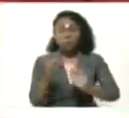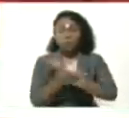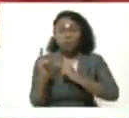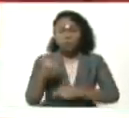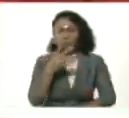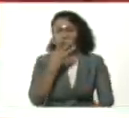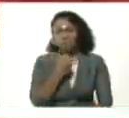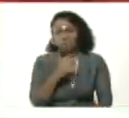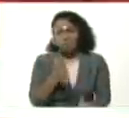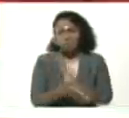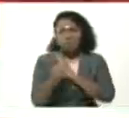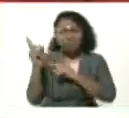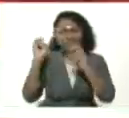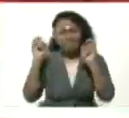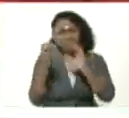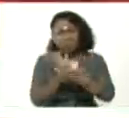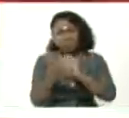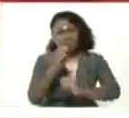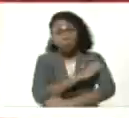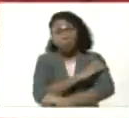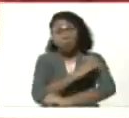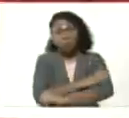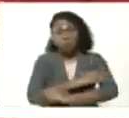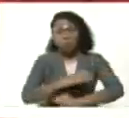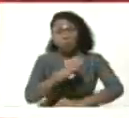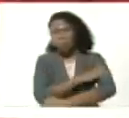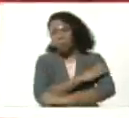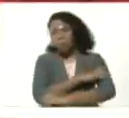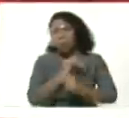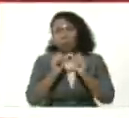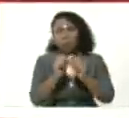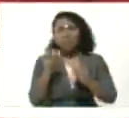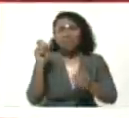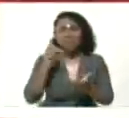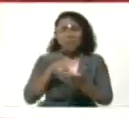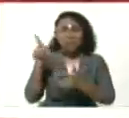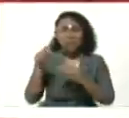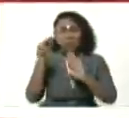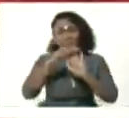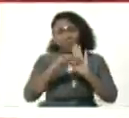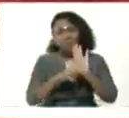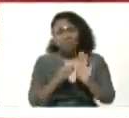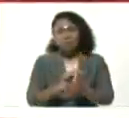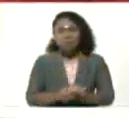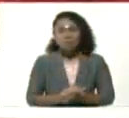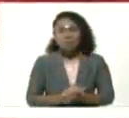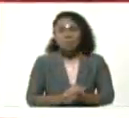eso. Que la oposición haya llegado a esos niveles.